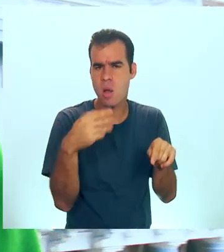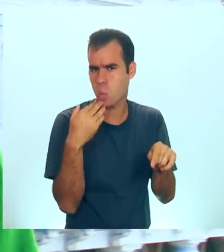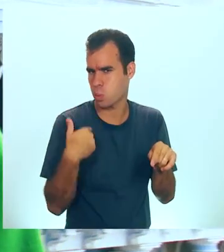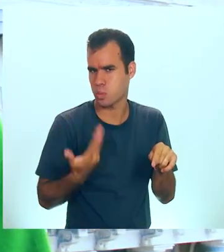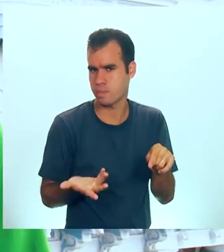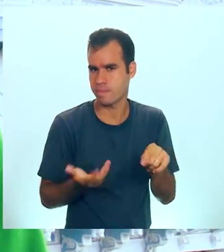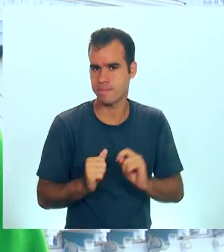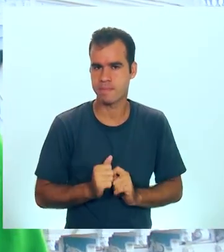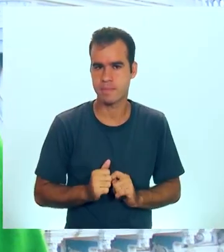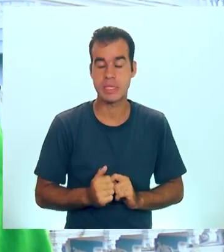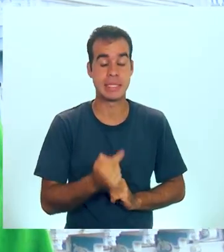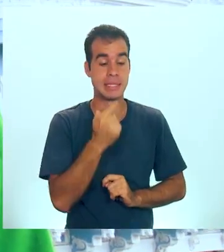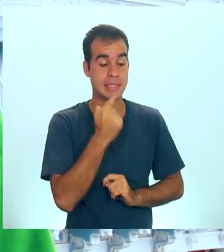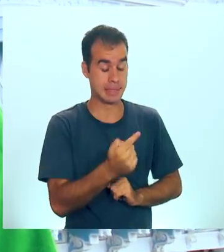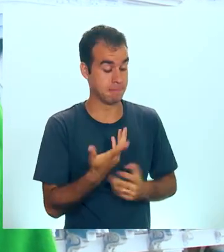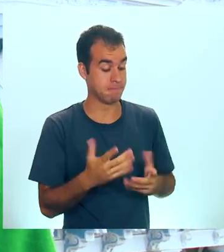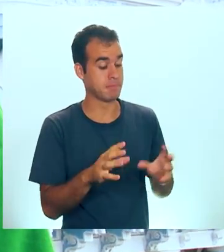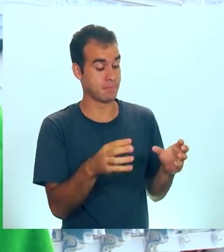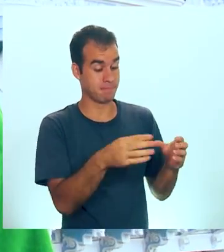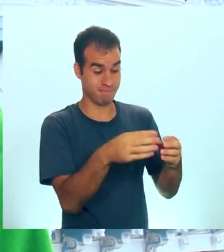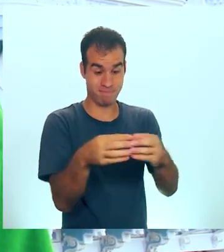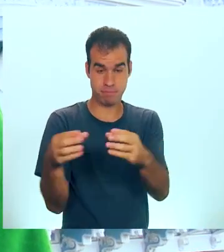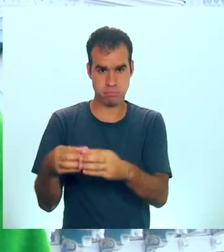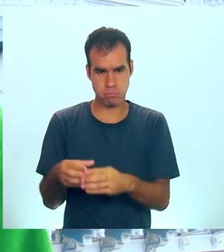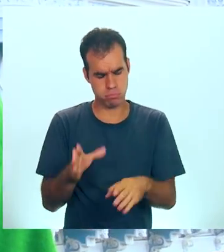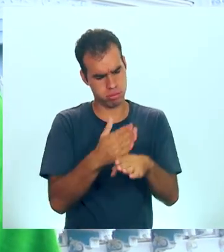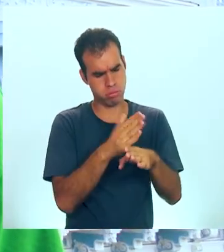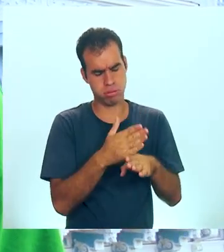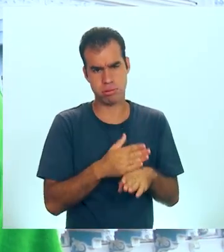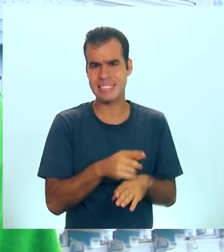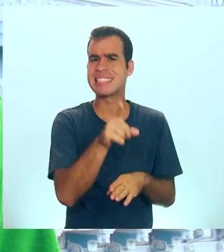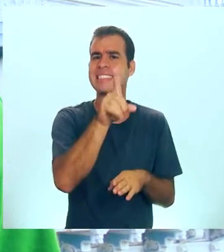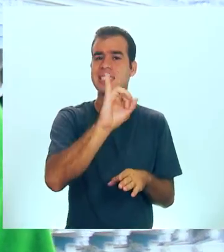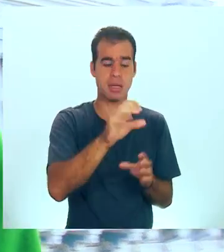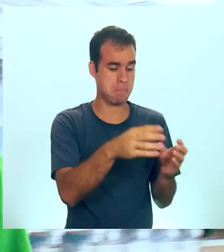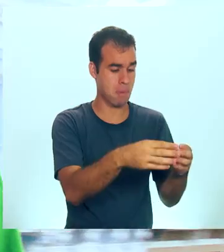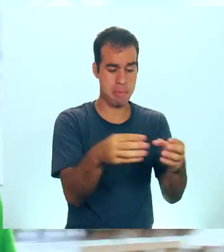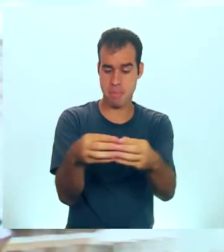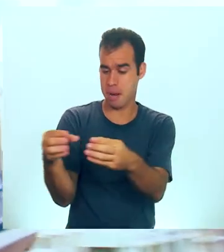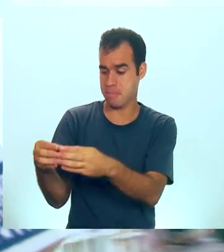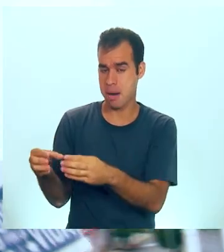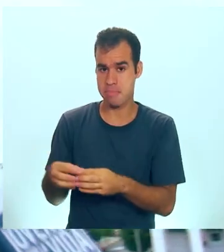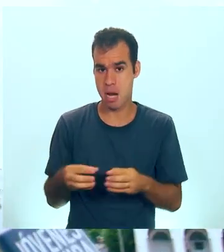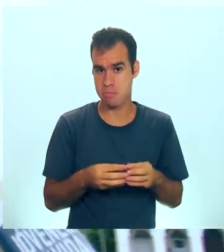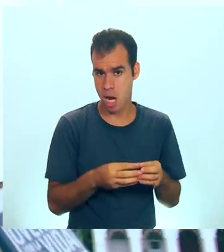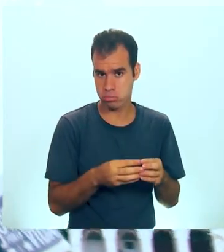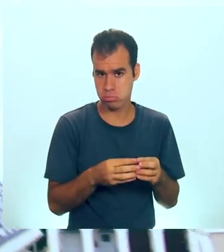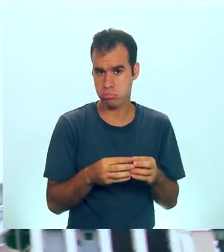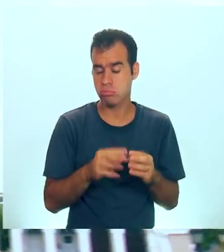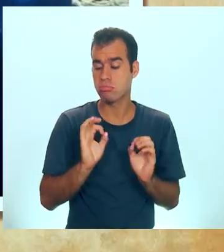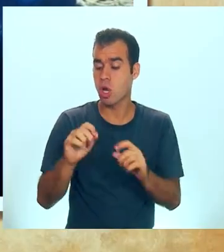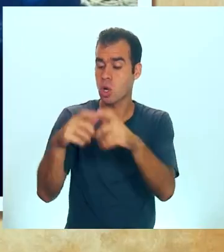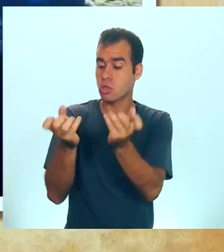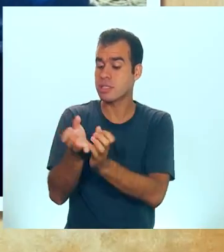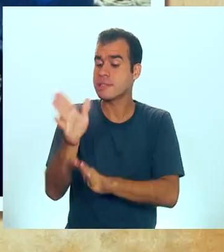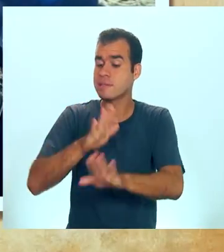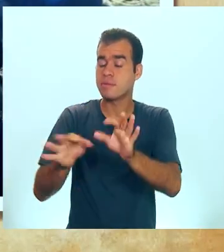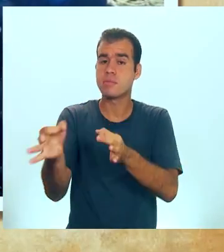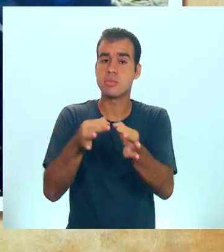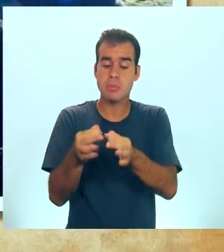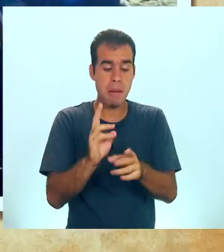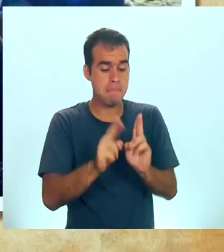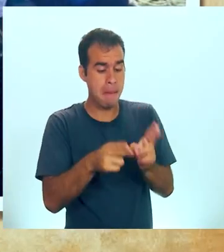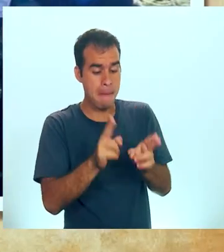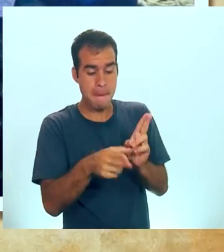hay 16 brigadas estudiantiles, 9 de jóvenes trabajadores, que cumplen misiones también en la medida que los consejos de defensa municipales les van